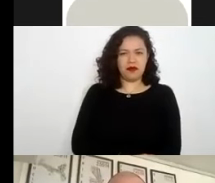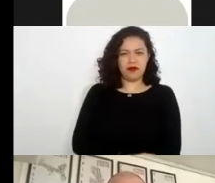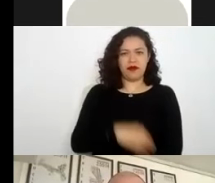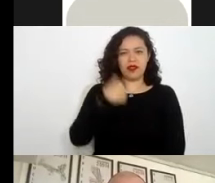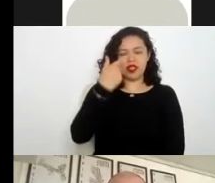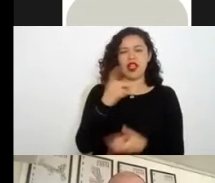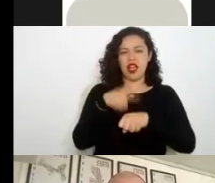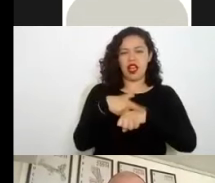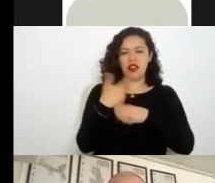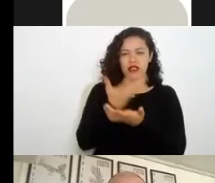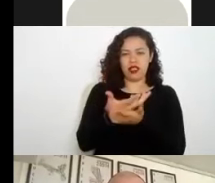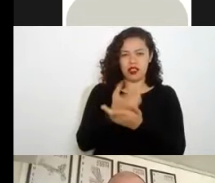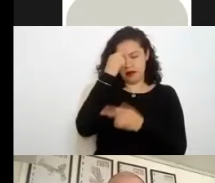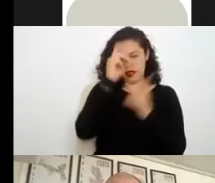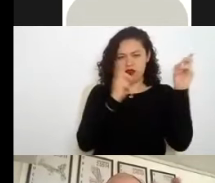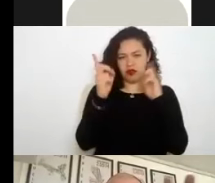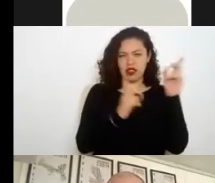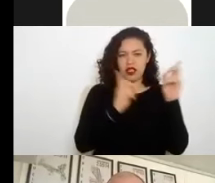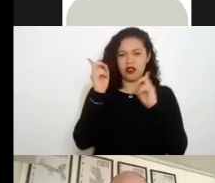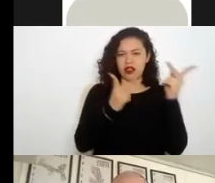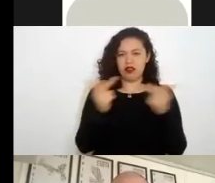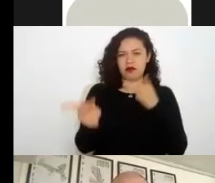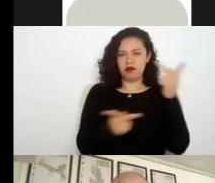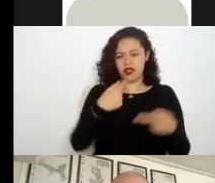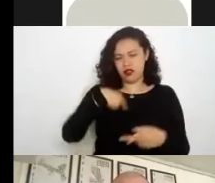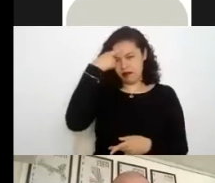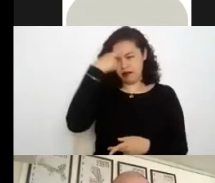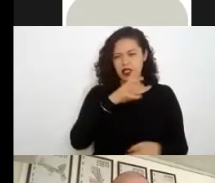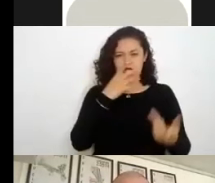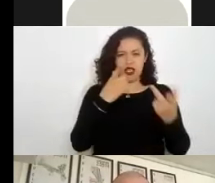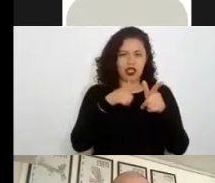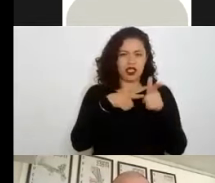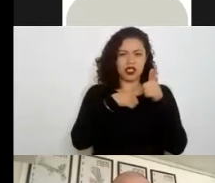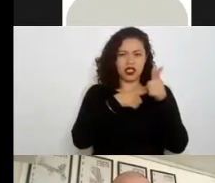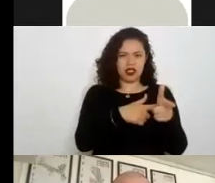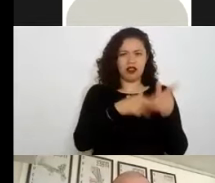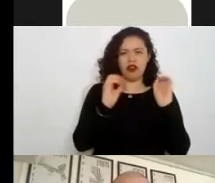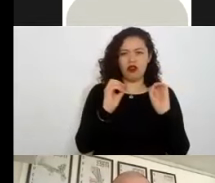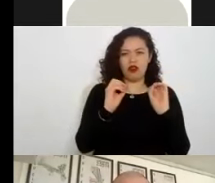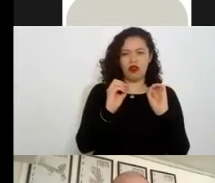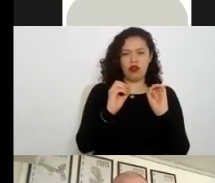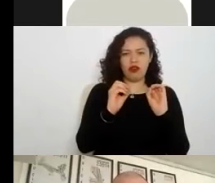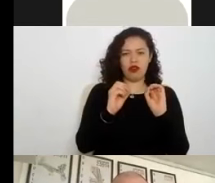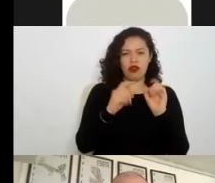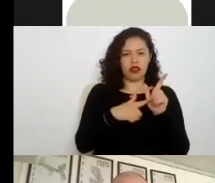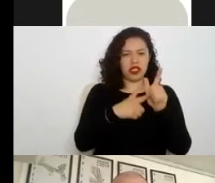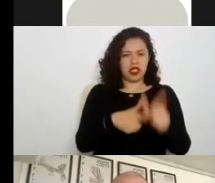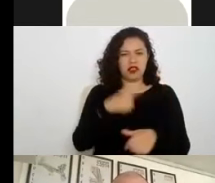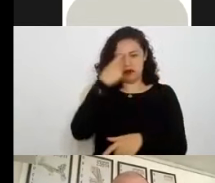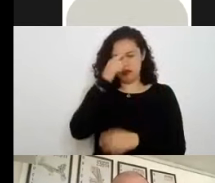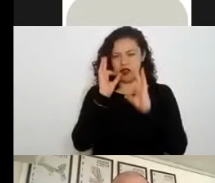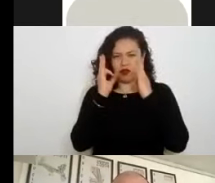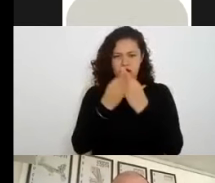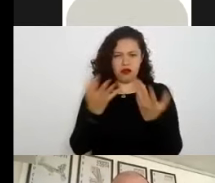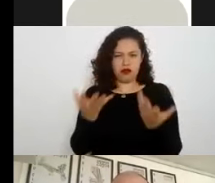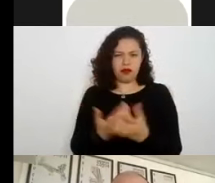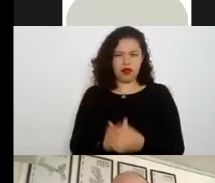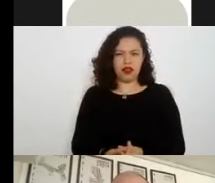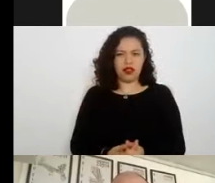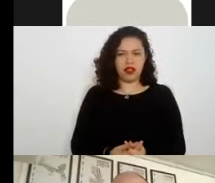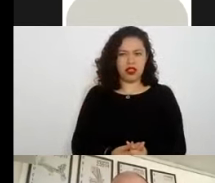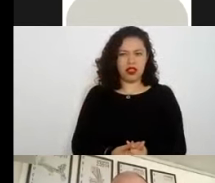break con dudas y preguntas y ahorita ya nos metemos de lleno a Comunal? ¿O cómo quieren que lo hagamos o hasta el final? ¿Cómo se van